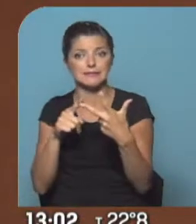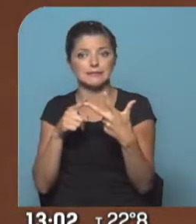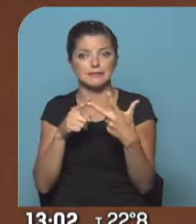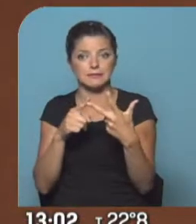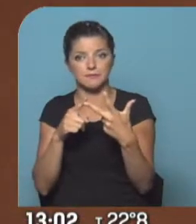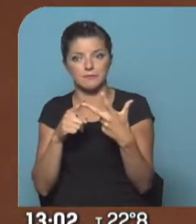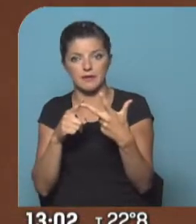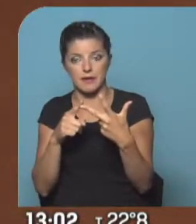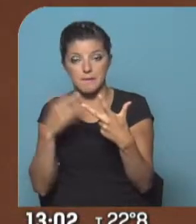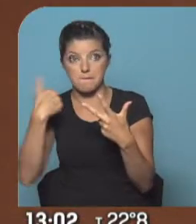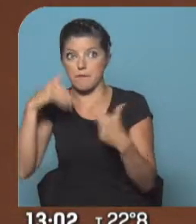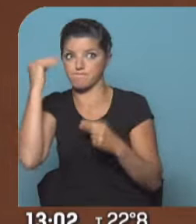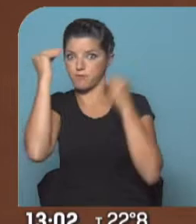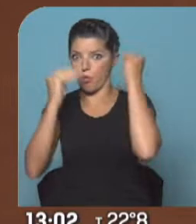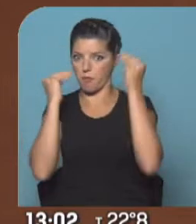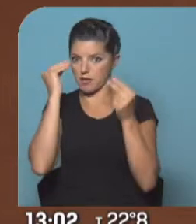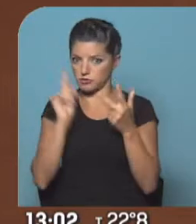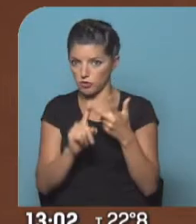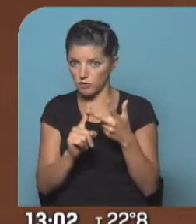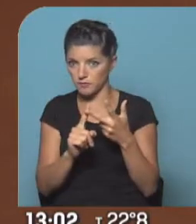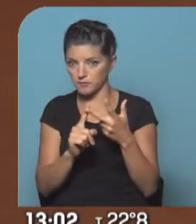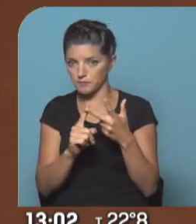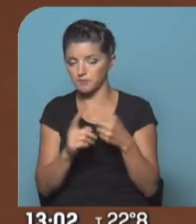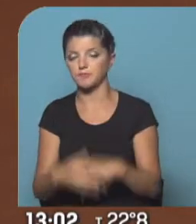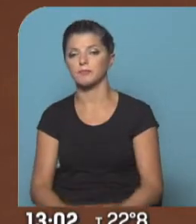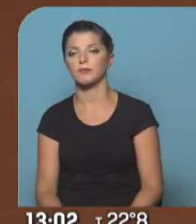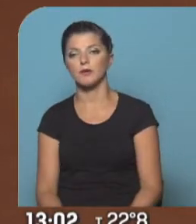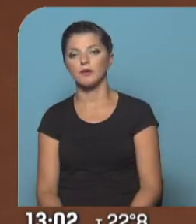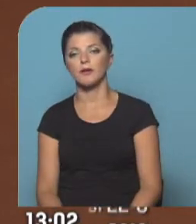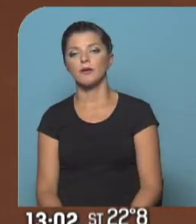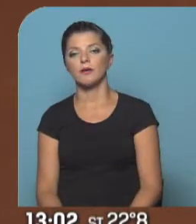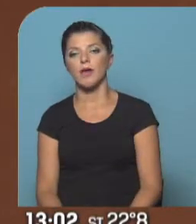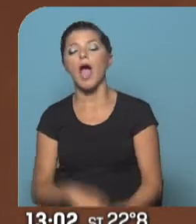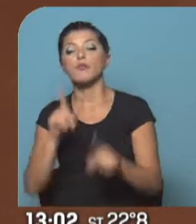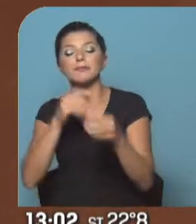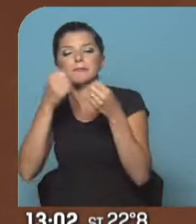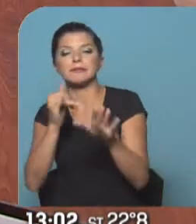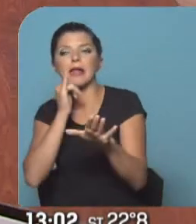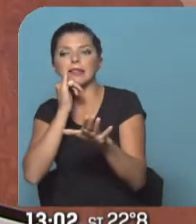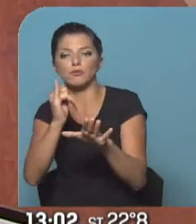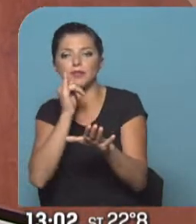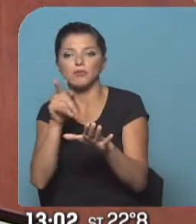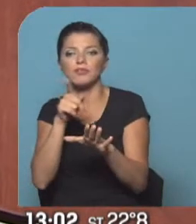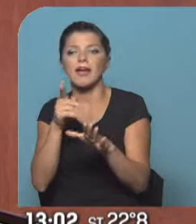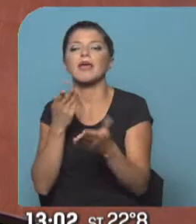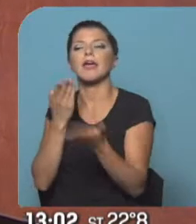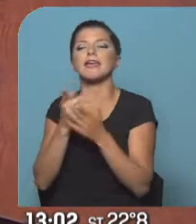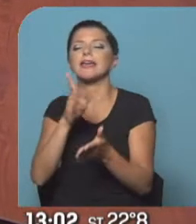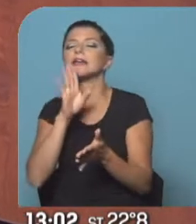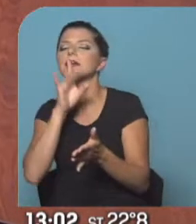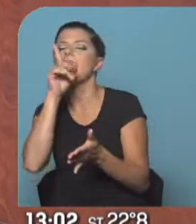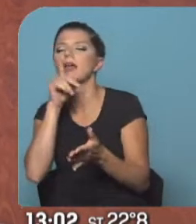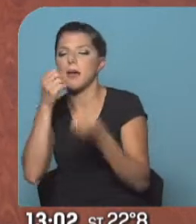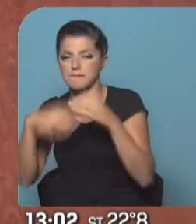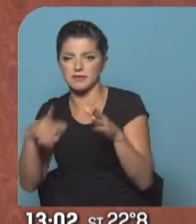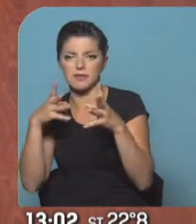digamos, aún más inquietante todavía, sobre todo porque empiezan las denuncias acerca de que estarían insistiéndole a Israel para que inicie una